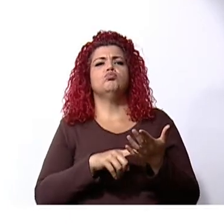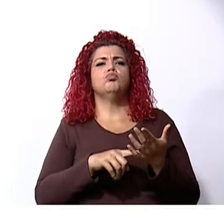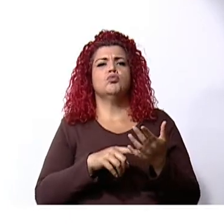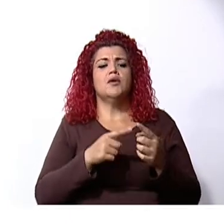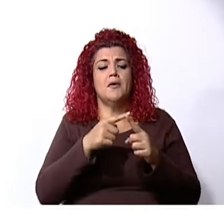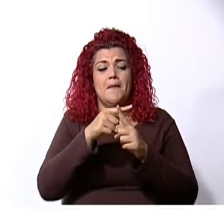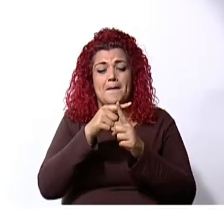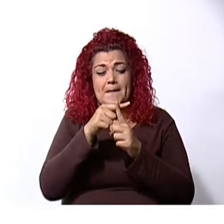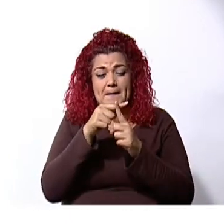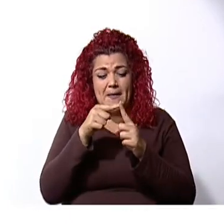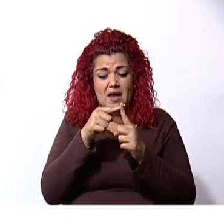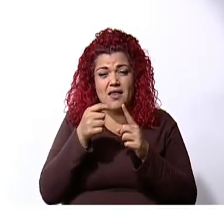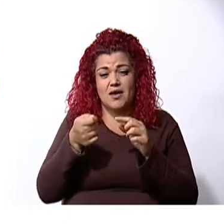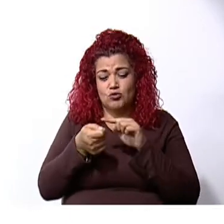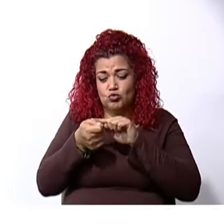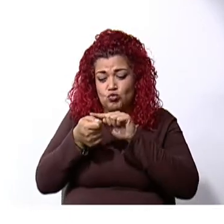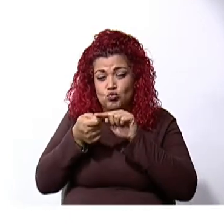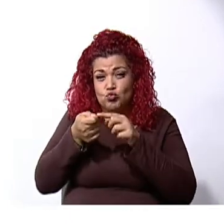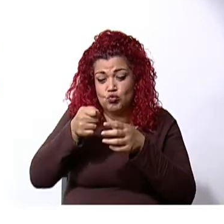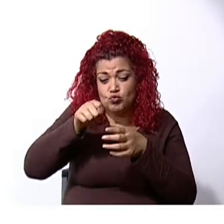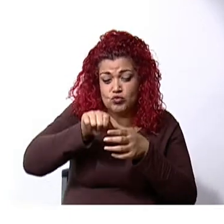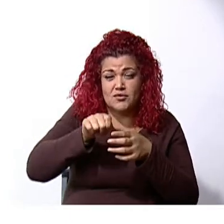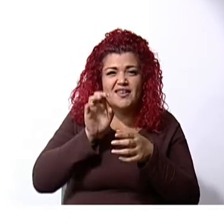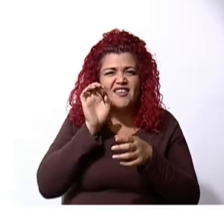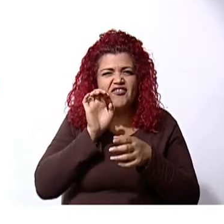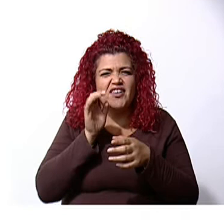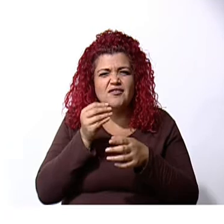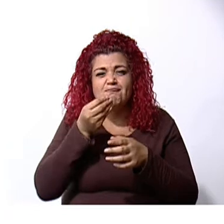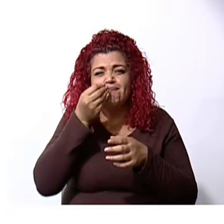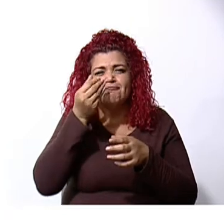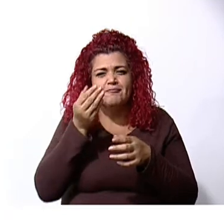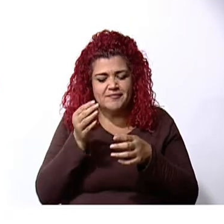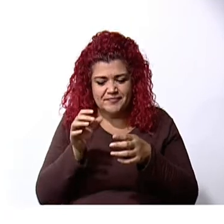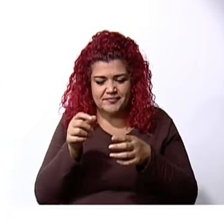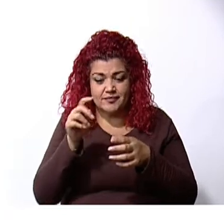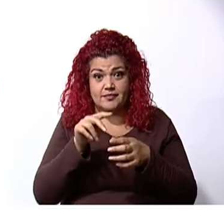media cucharadita de vainilla,